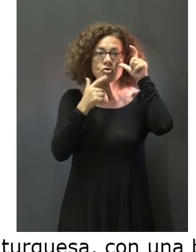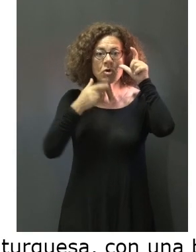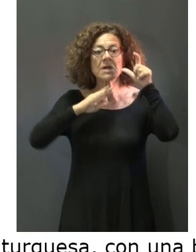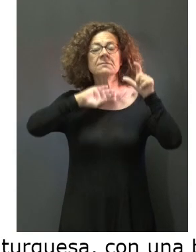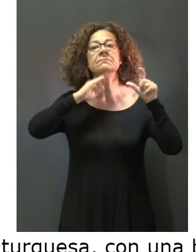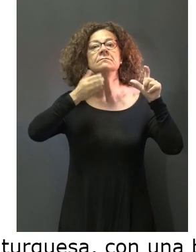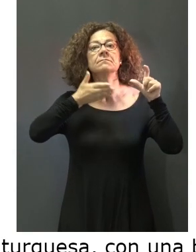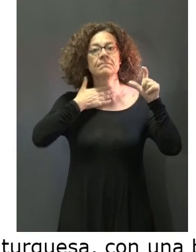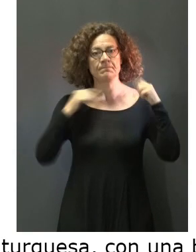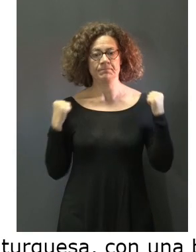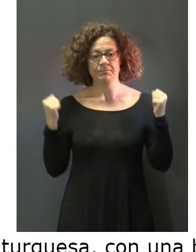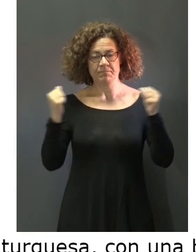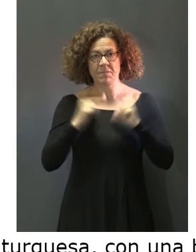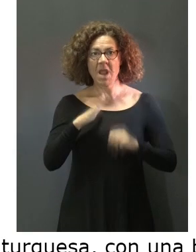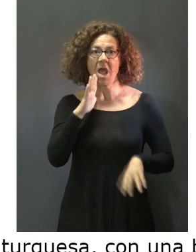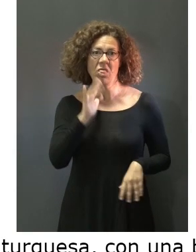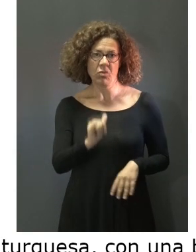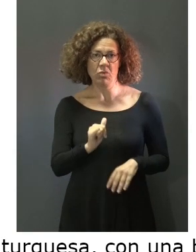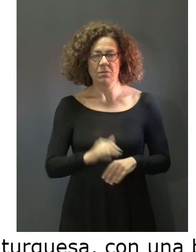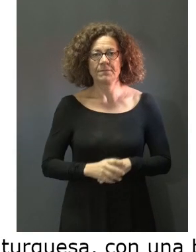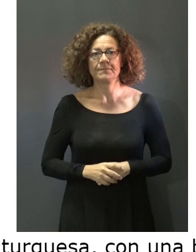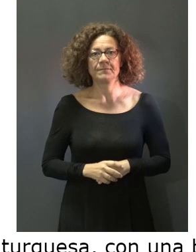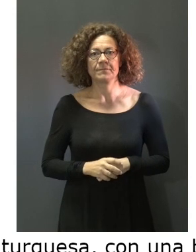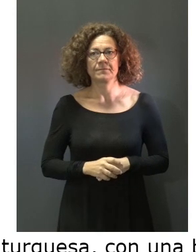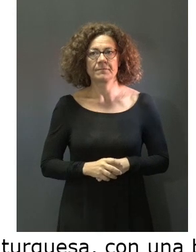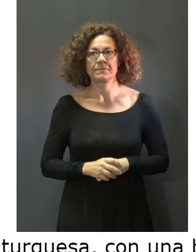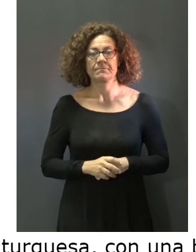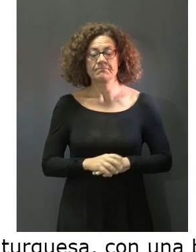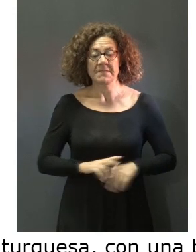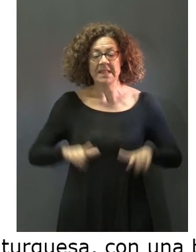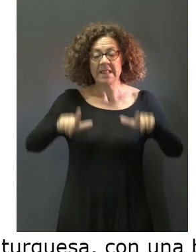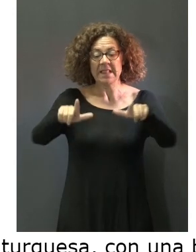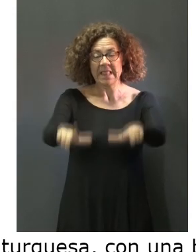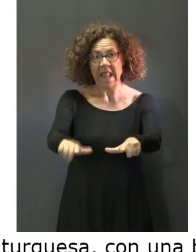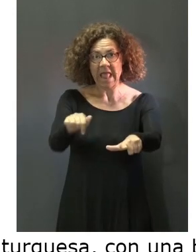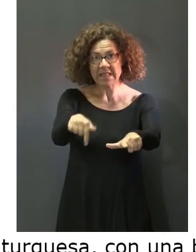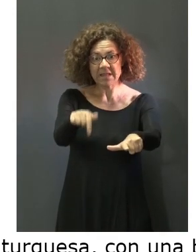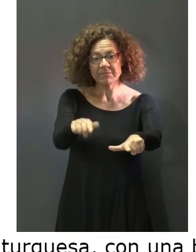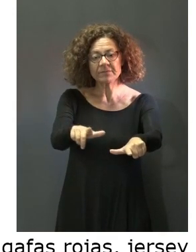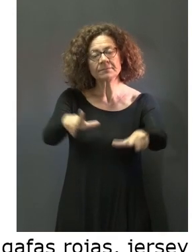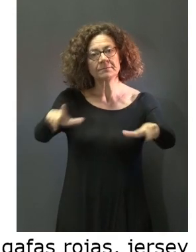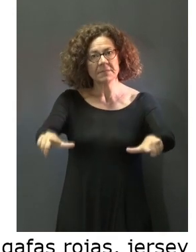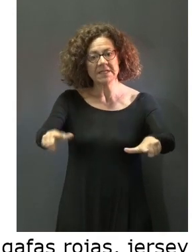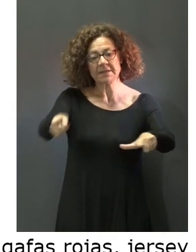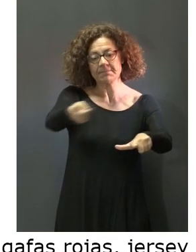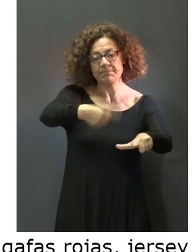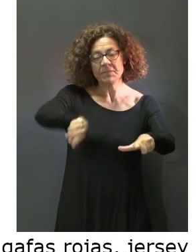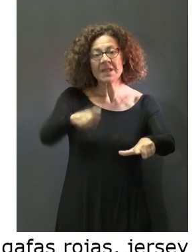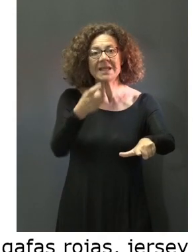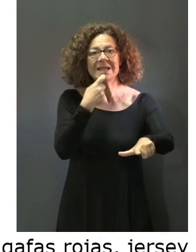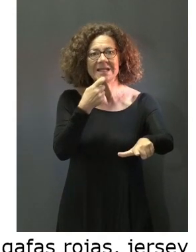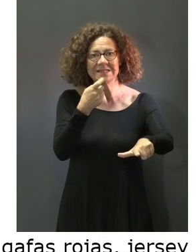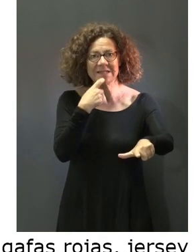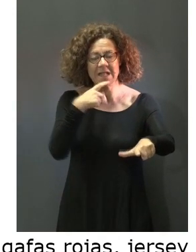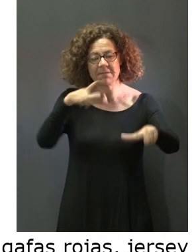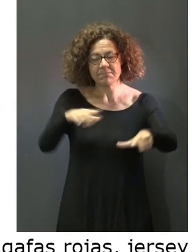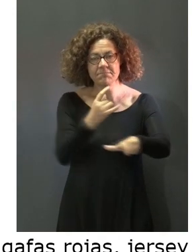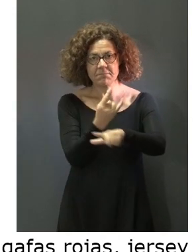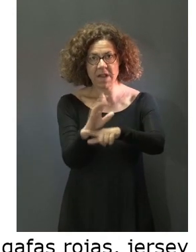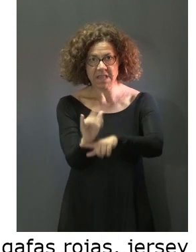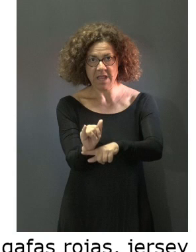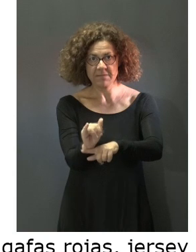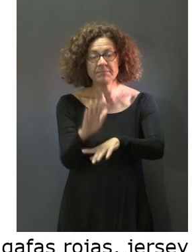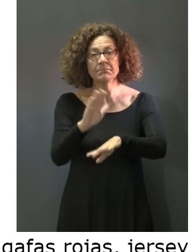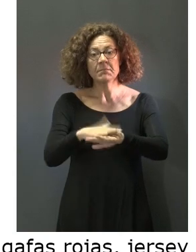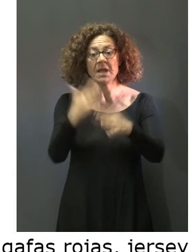y chaqueta azul añil. Delante de todas las personas hay una mesa de cristal redonda con una planta. Para